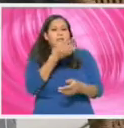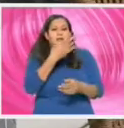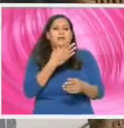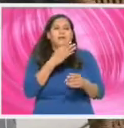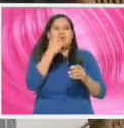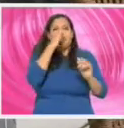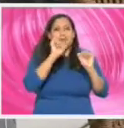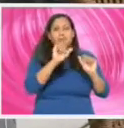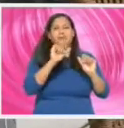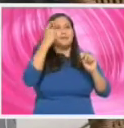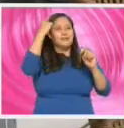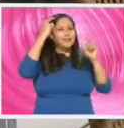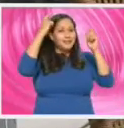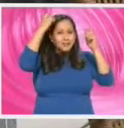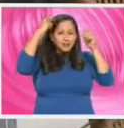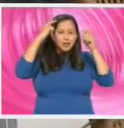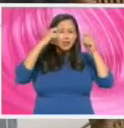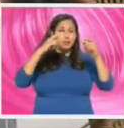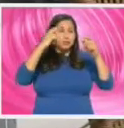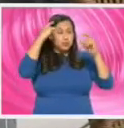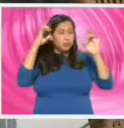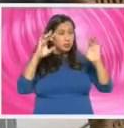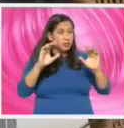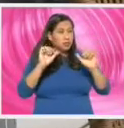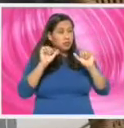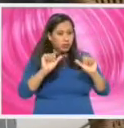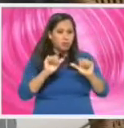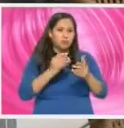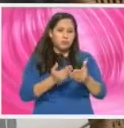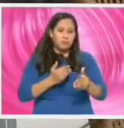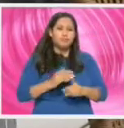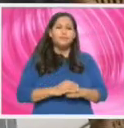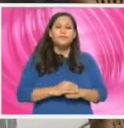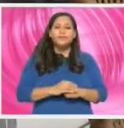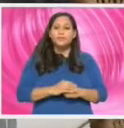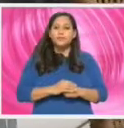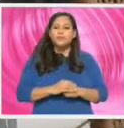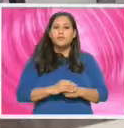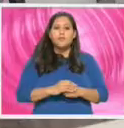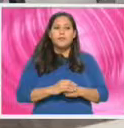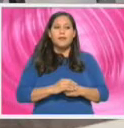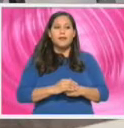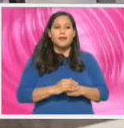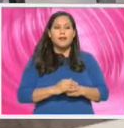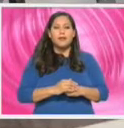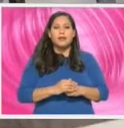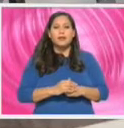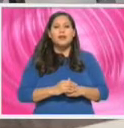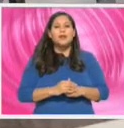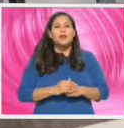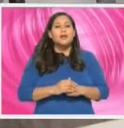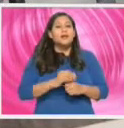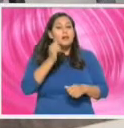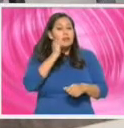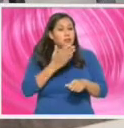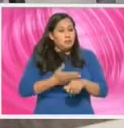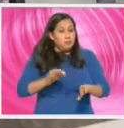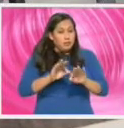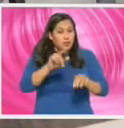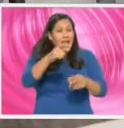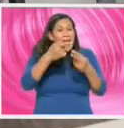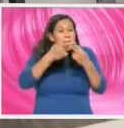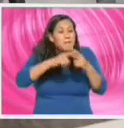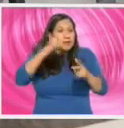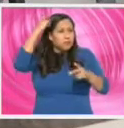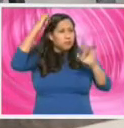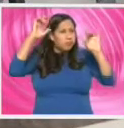para prevenir o para disminuir la intensidad del ataque. Siempre es importante porque muchos especialistas te dicen cuando comience el dolor de cabeza, que